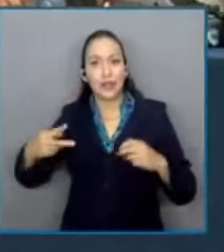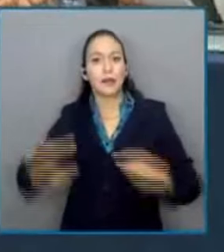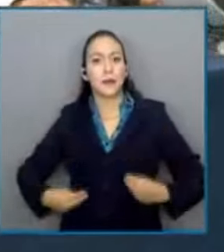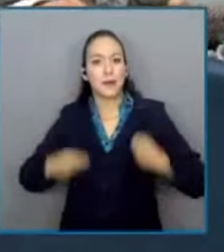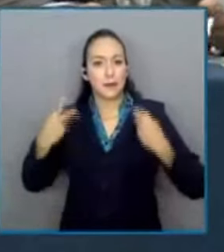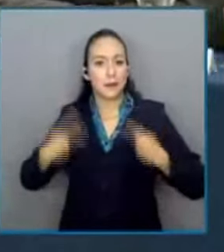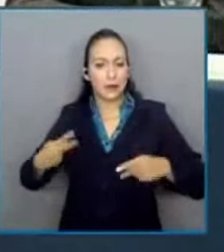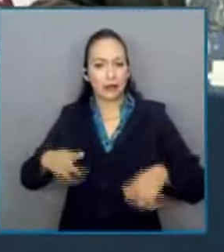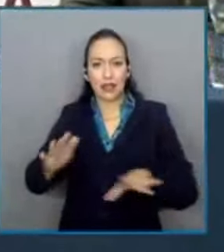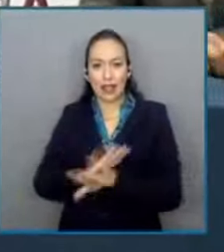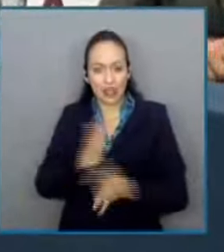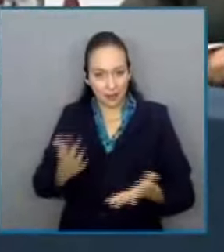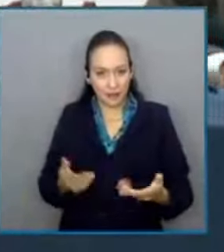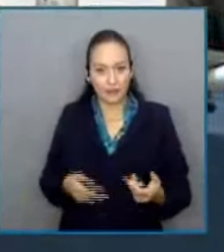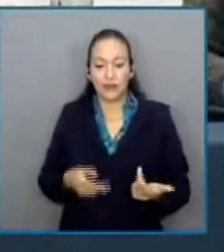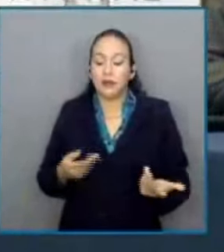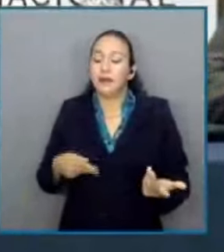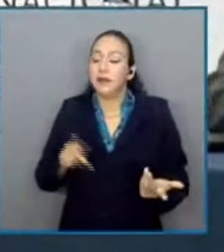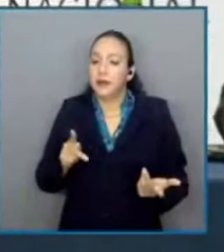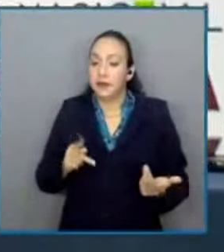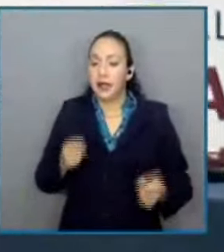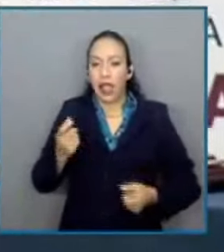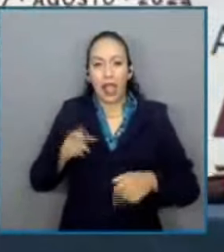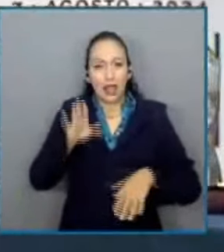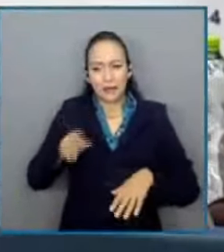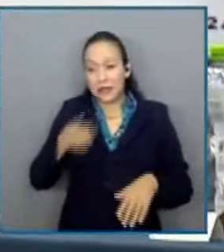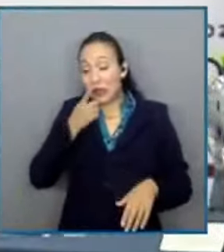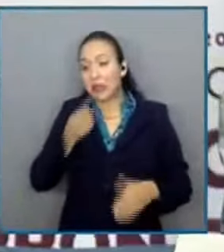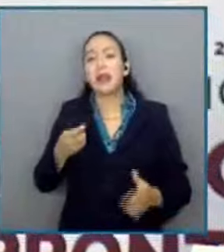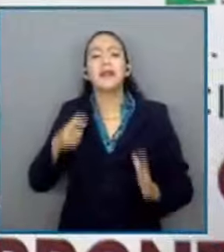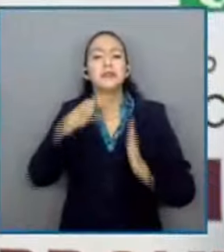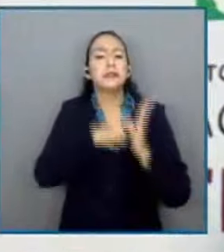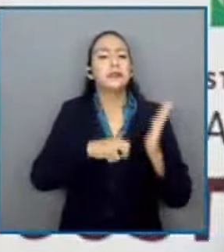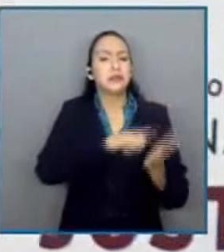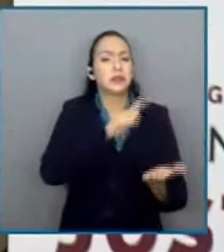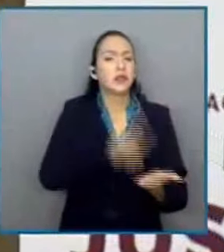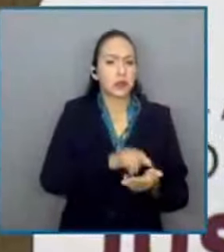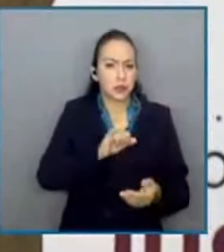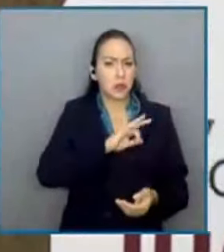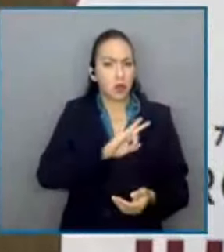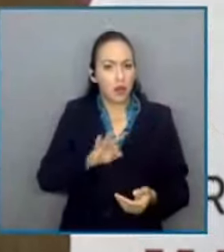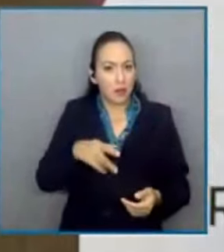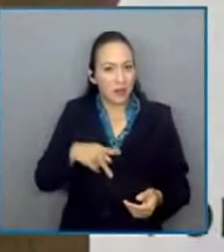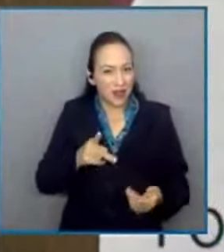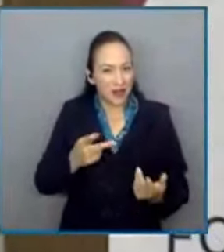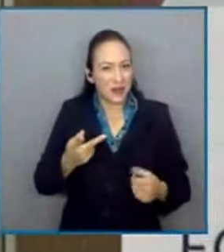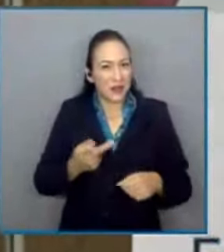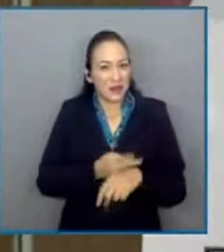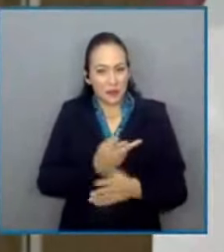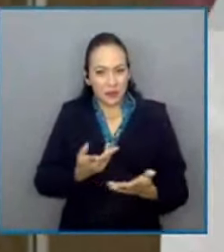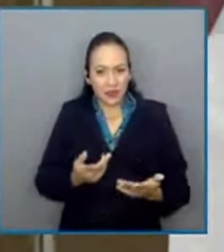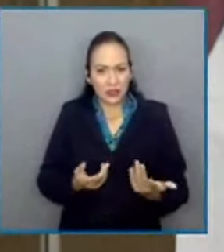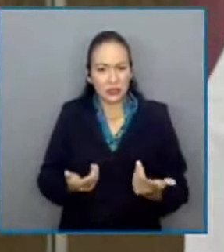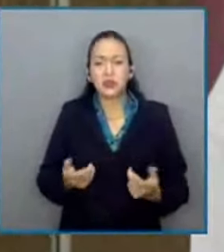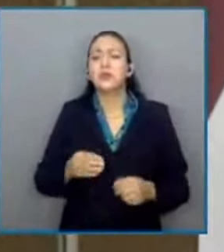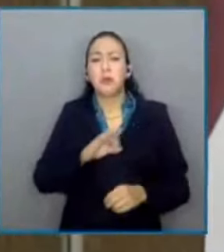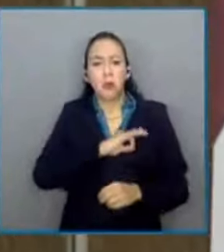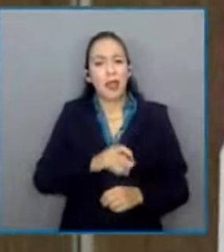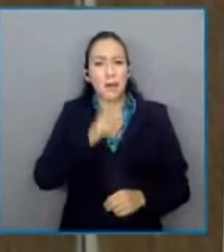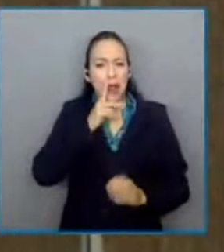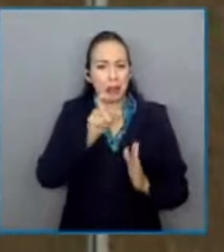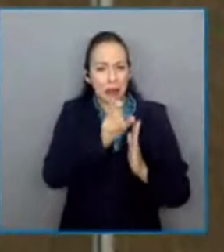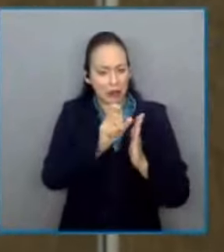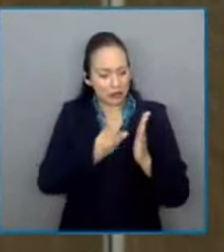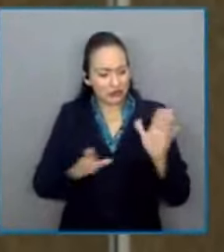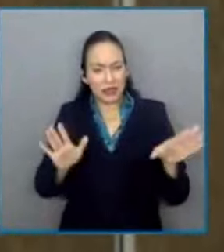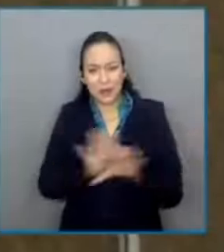verdadero. Podemos hacer los cambios legislativos, normativos, constitucionales que querramos, pero mientras nosotros no